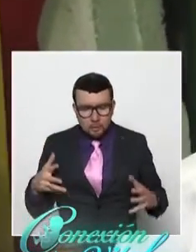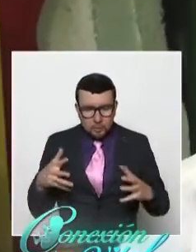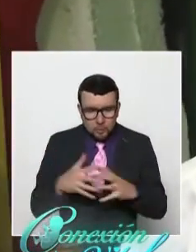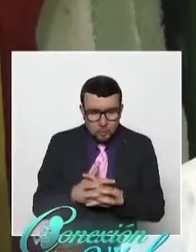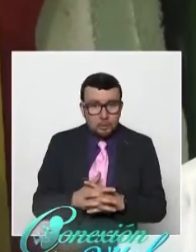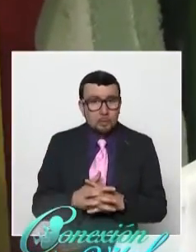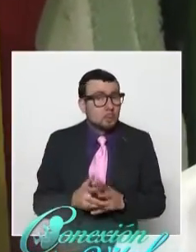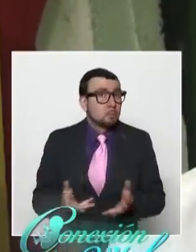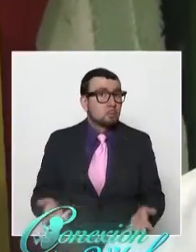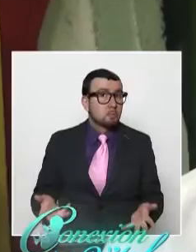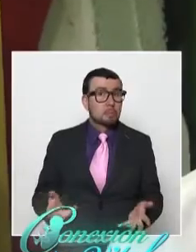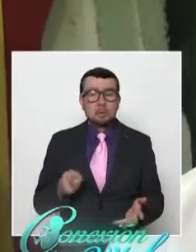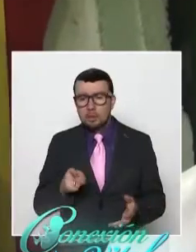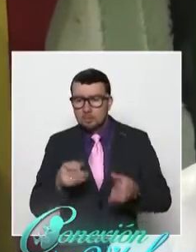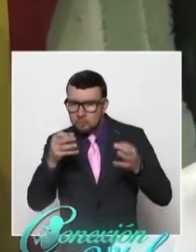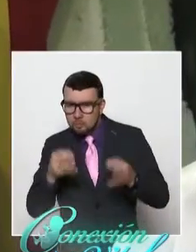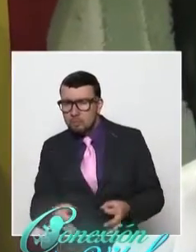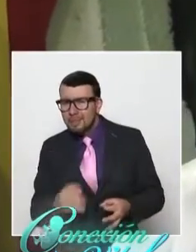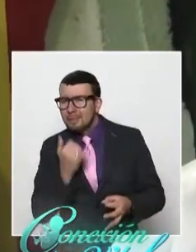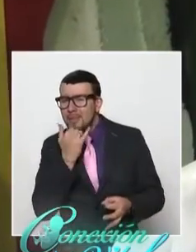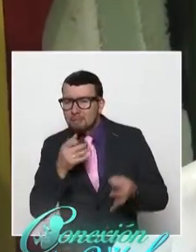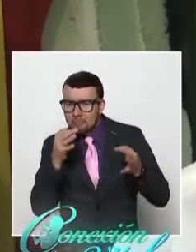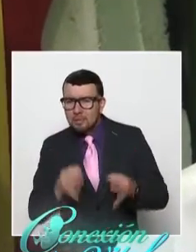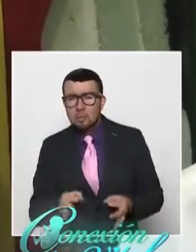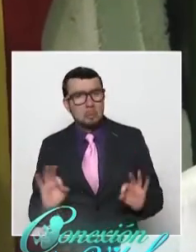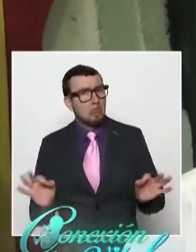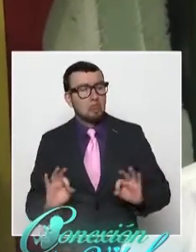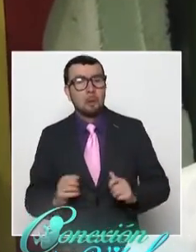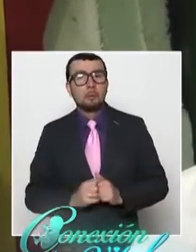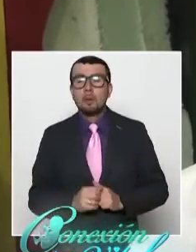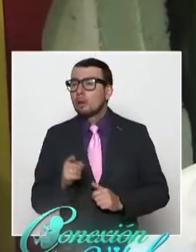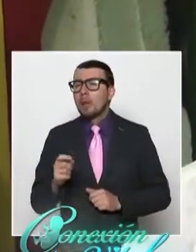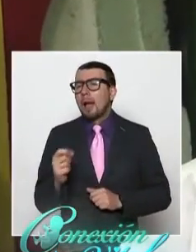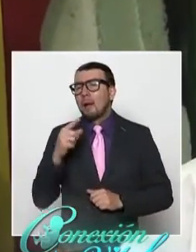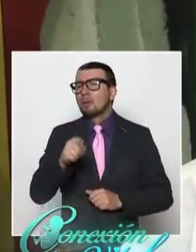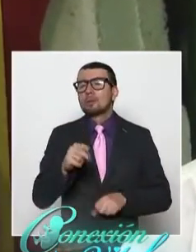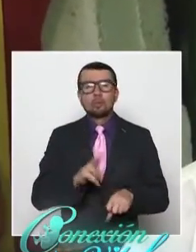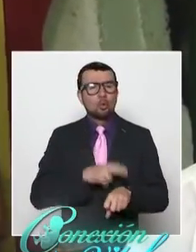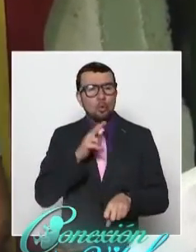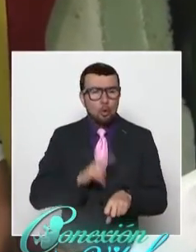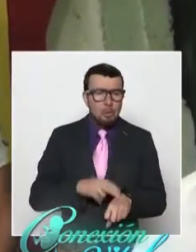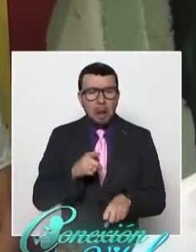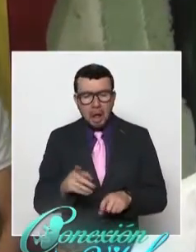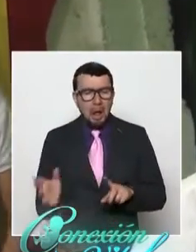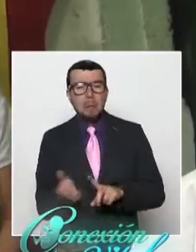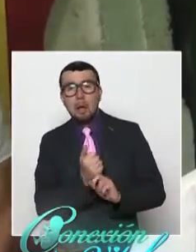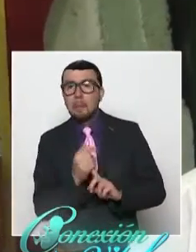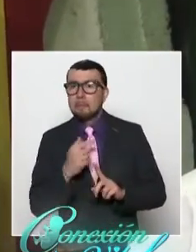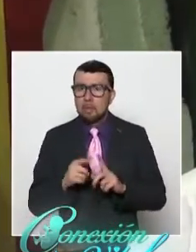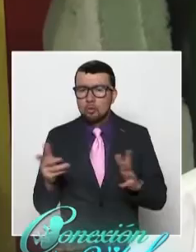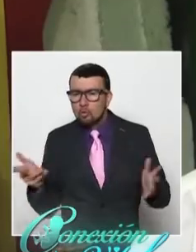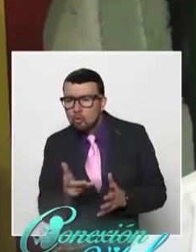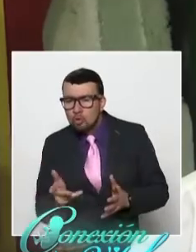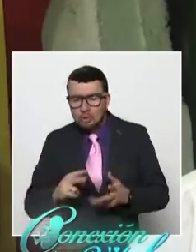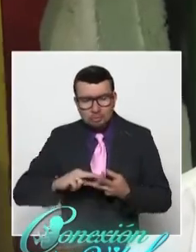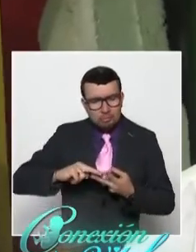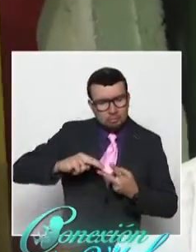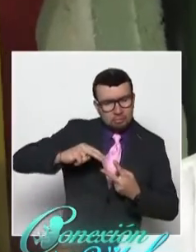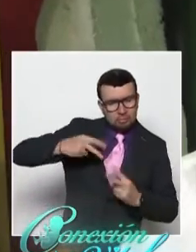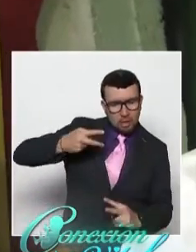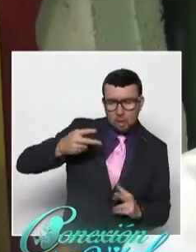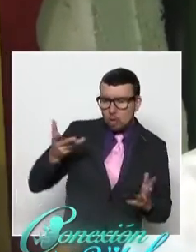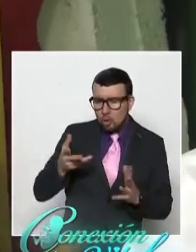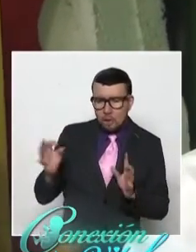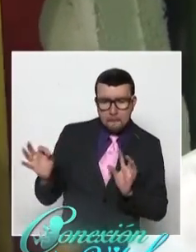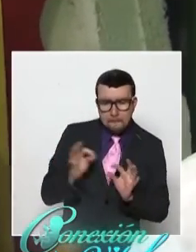digo, molecularmente no está clasificado. Él tiene un cariotipo que es normal, pero hay que buscar la parte mutacional para el síndrome de